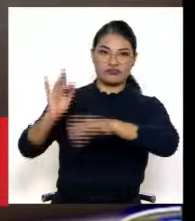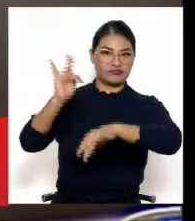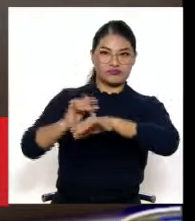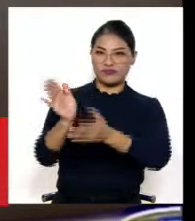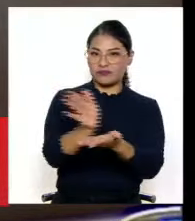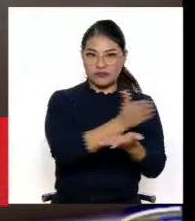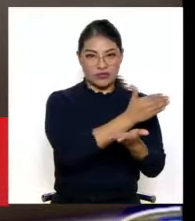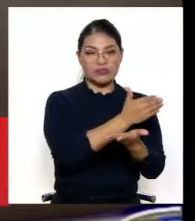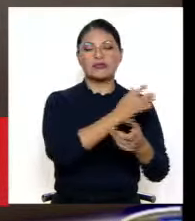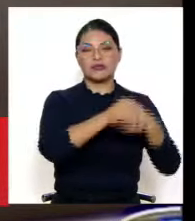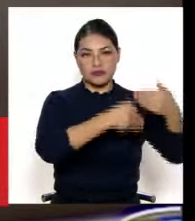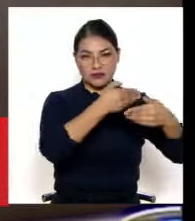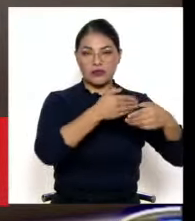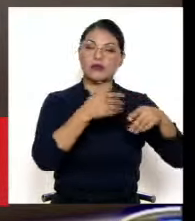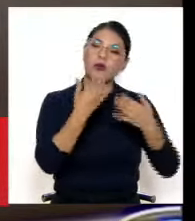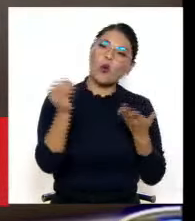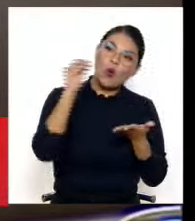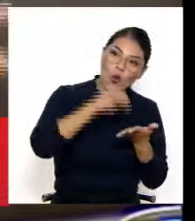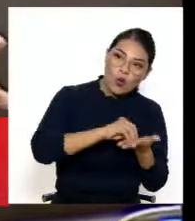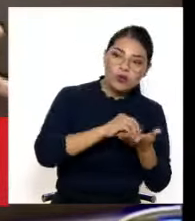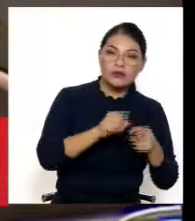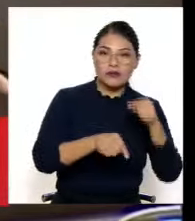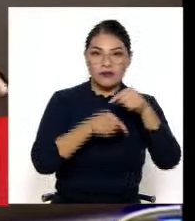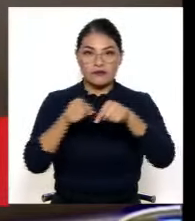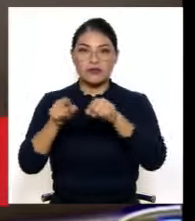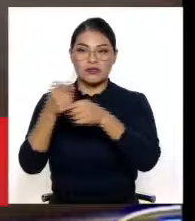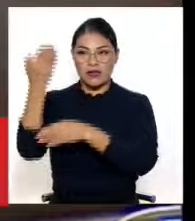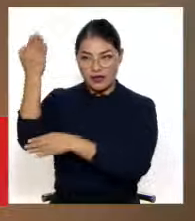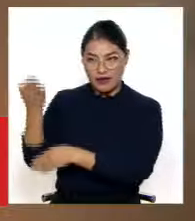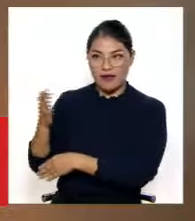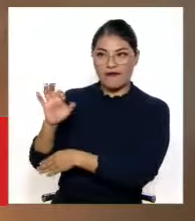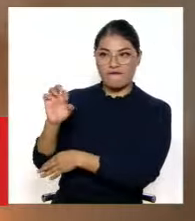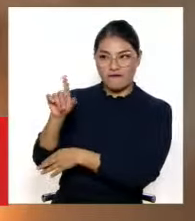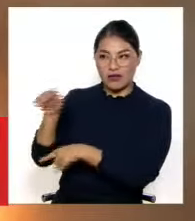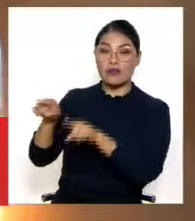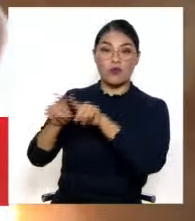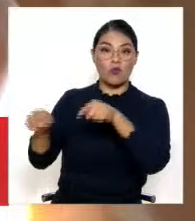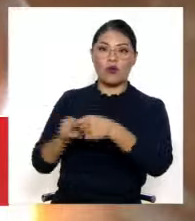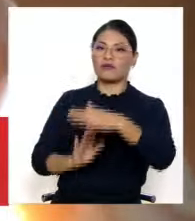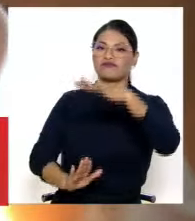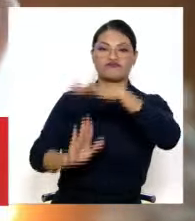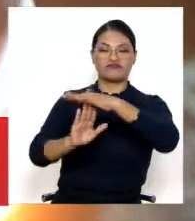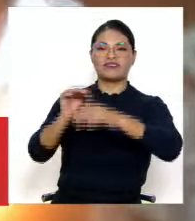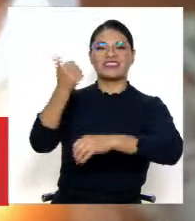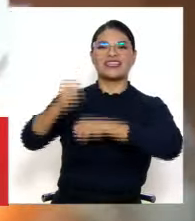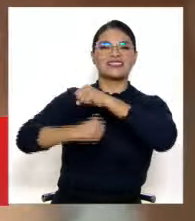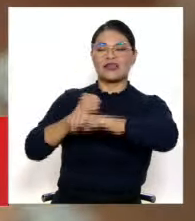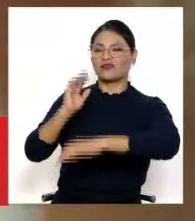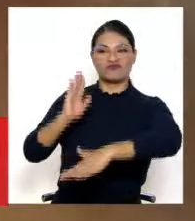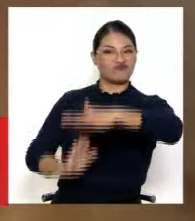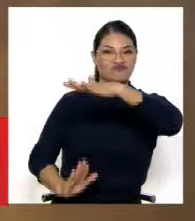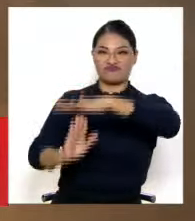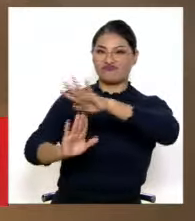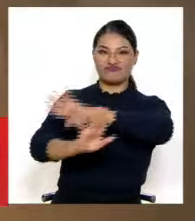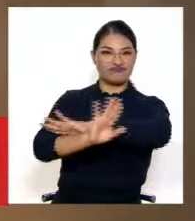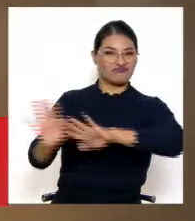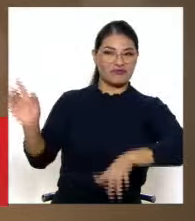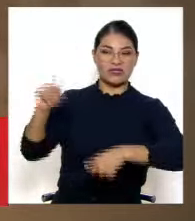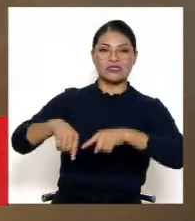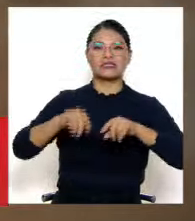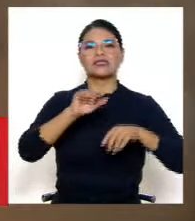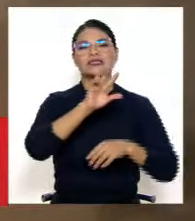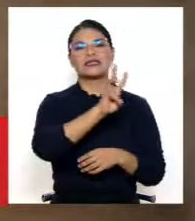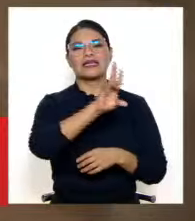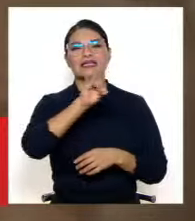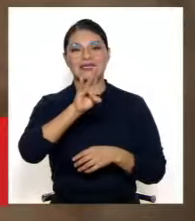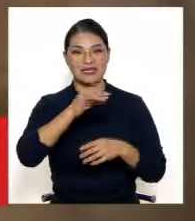de que se aprobara una reconsideración finalmente Freddy Díaz monago fue inhabilitado por 10 años con 77 votos a favor